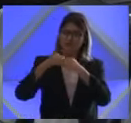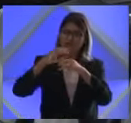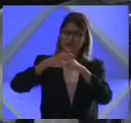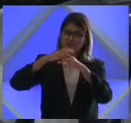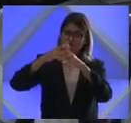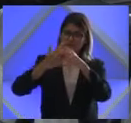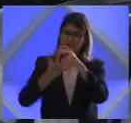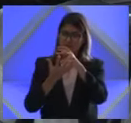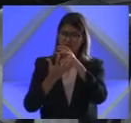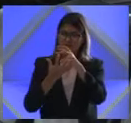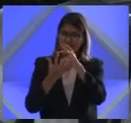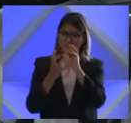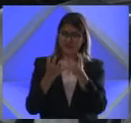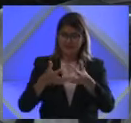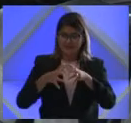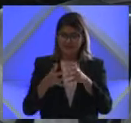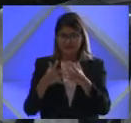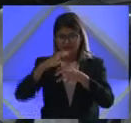espacio